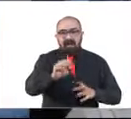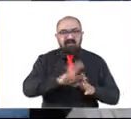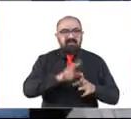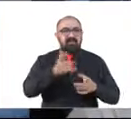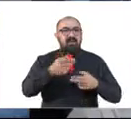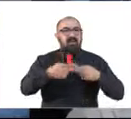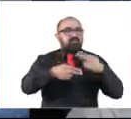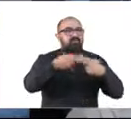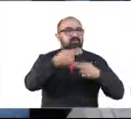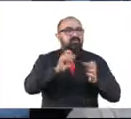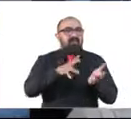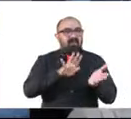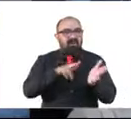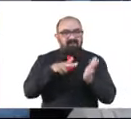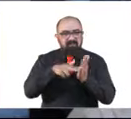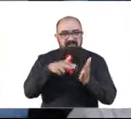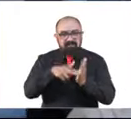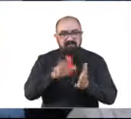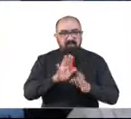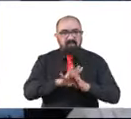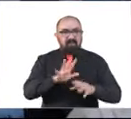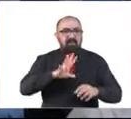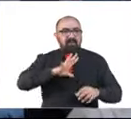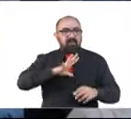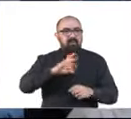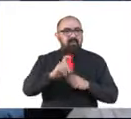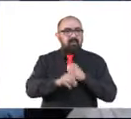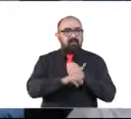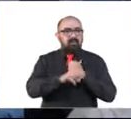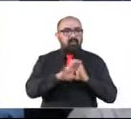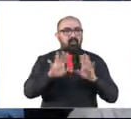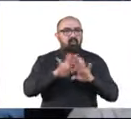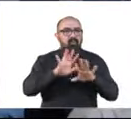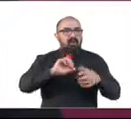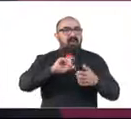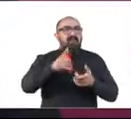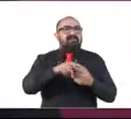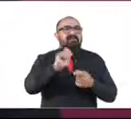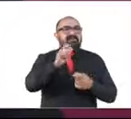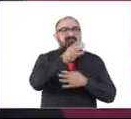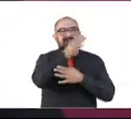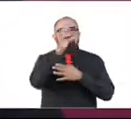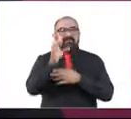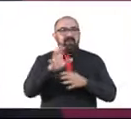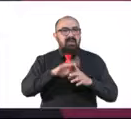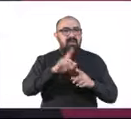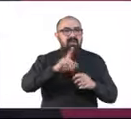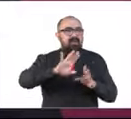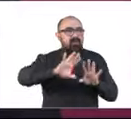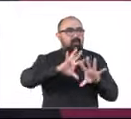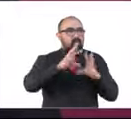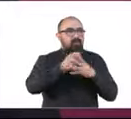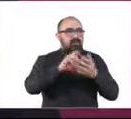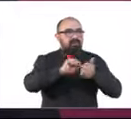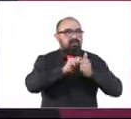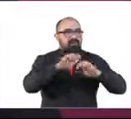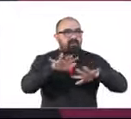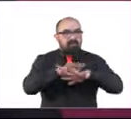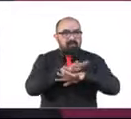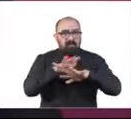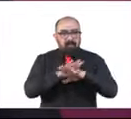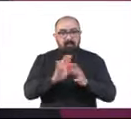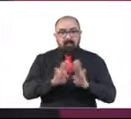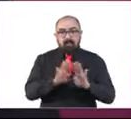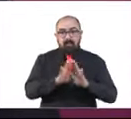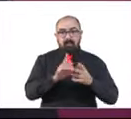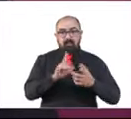partículas negras que ocasionan a su vez el cambio climático. Entonces, me parece que el planteamiento de